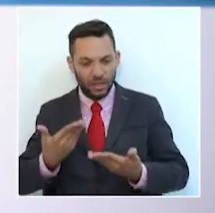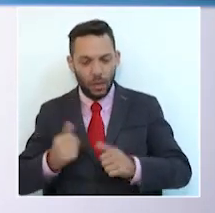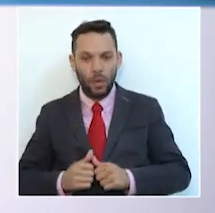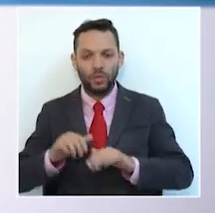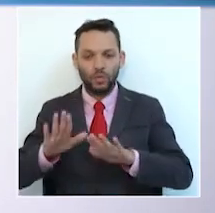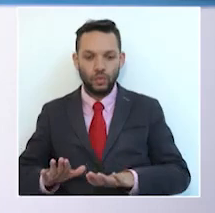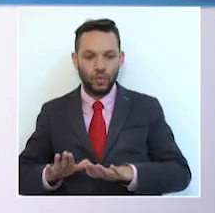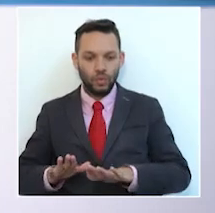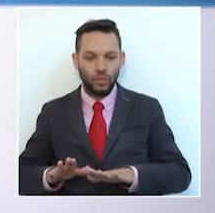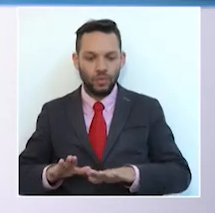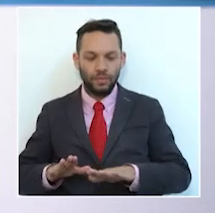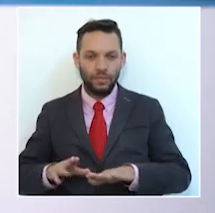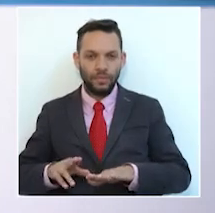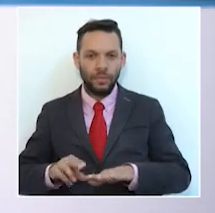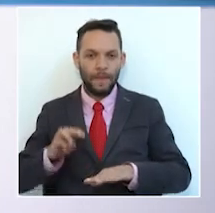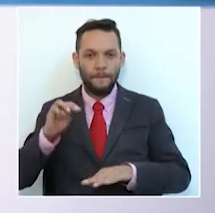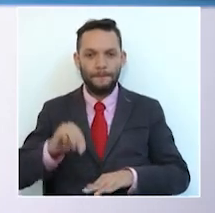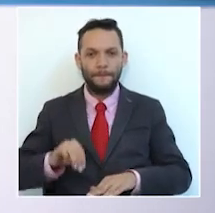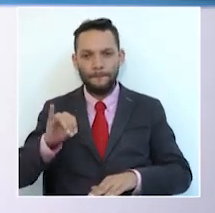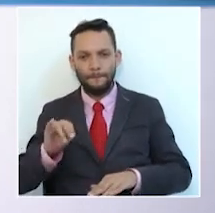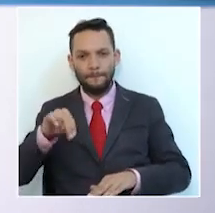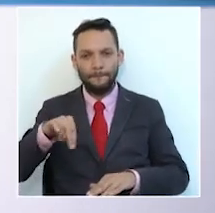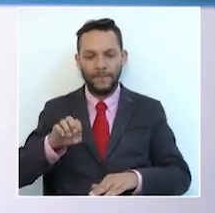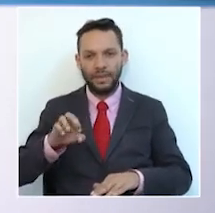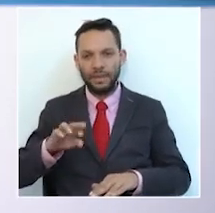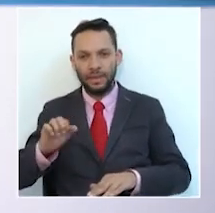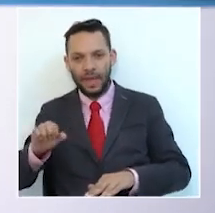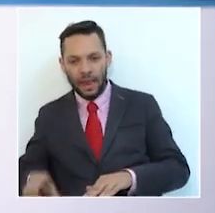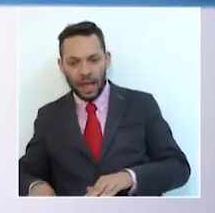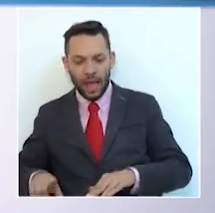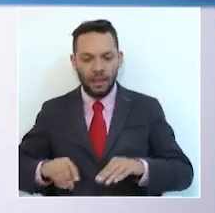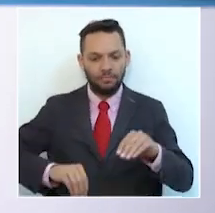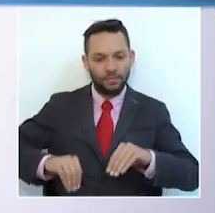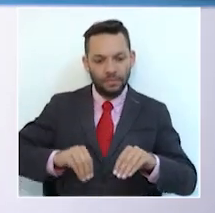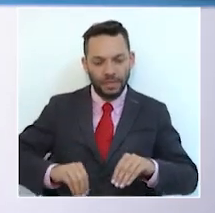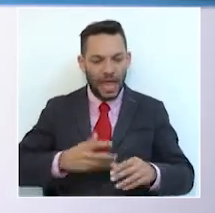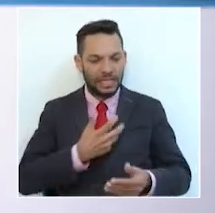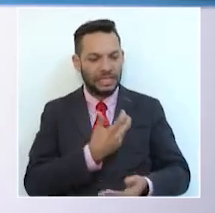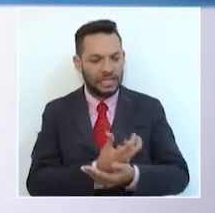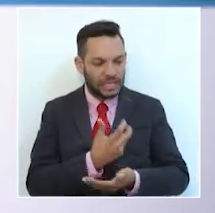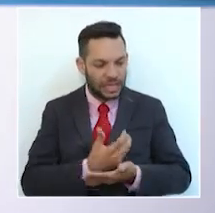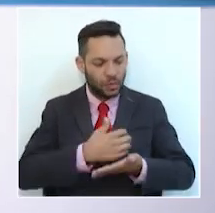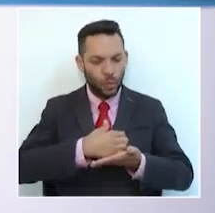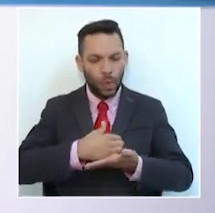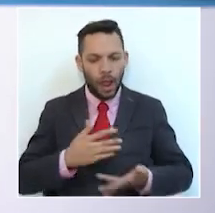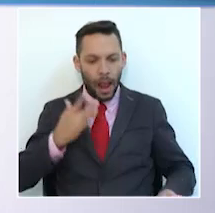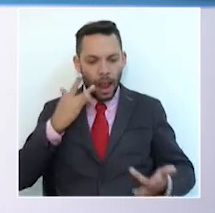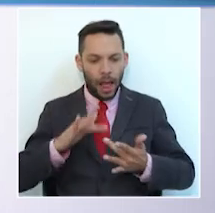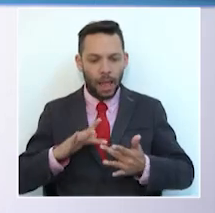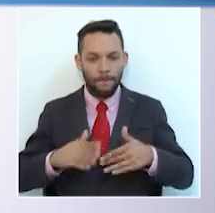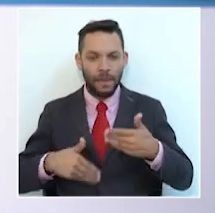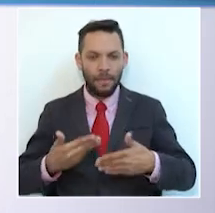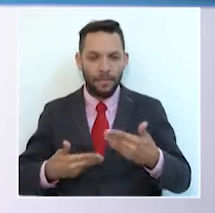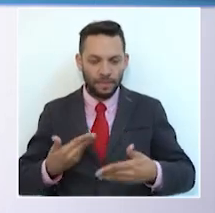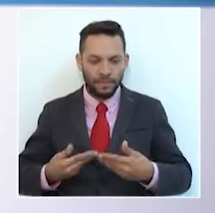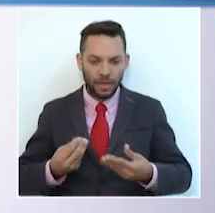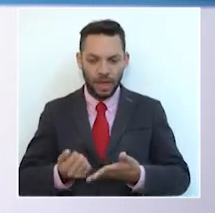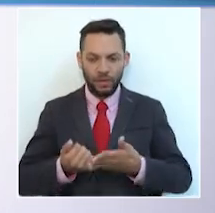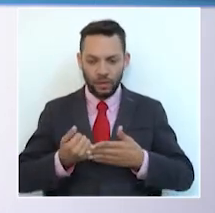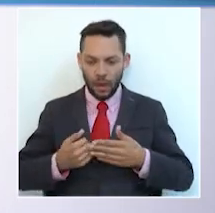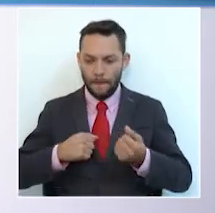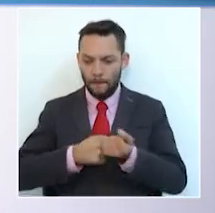geológica minera lógicas y biológicas de las distintas fases que componen el pelo y de la fase